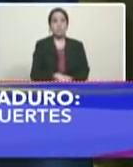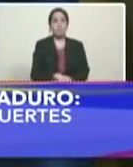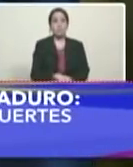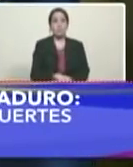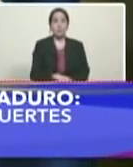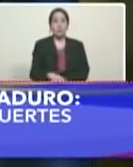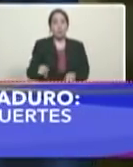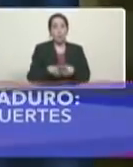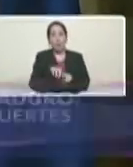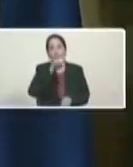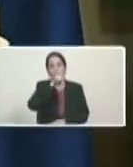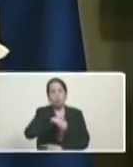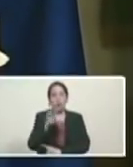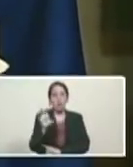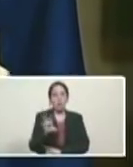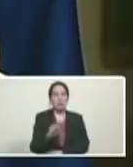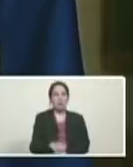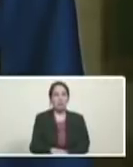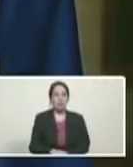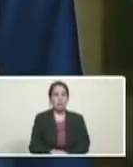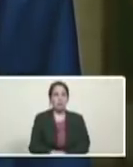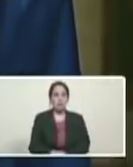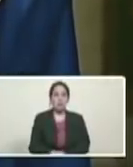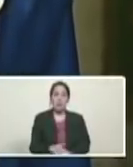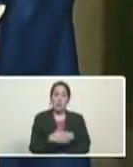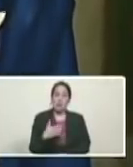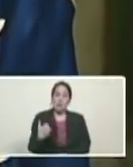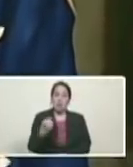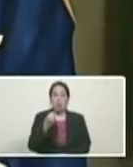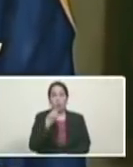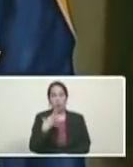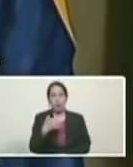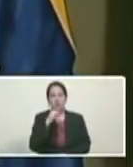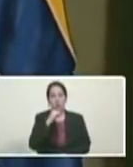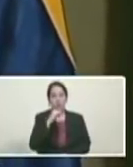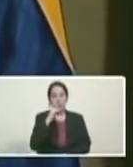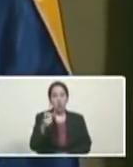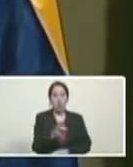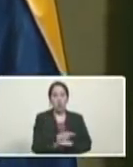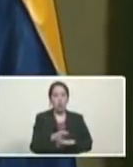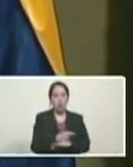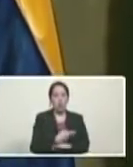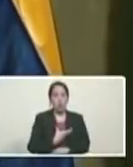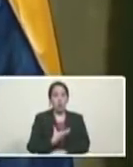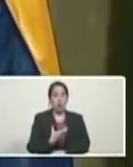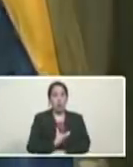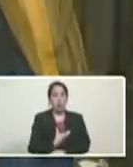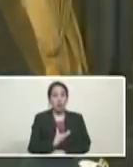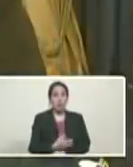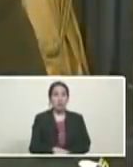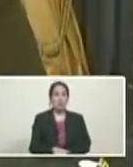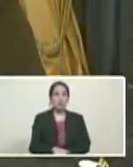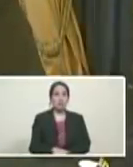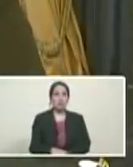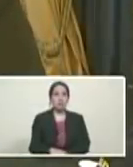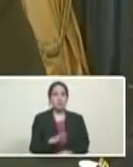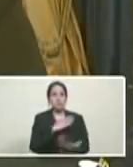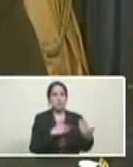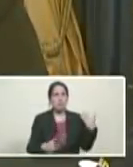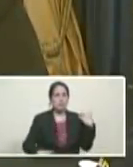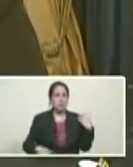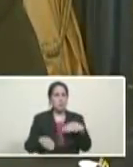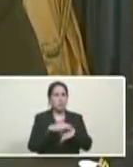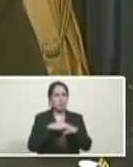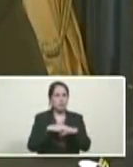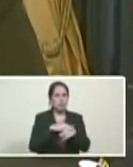patria quiero darle una buena noticia a los gobernadores y alcaldes tengo al vicepresidente de economía usted me garantiza que